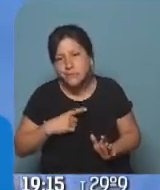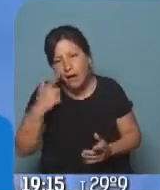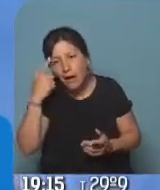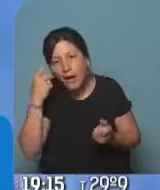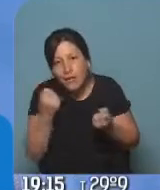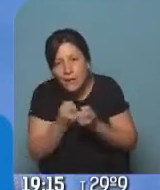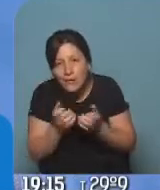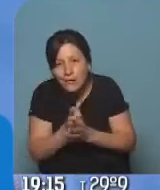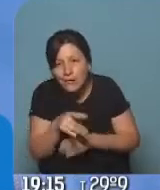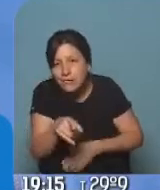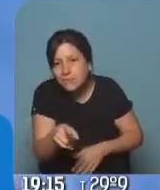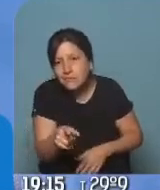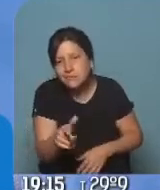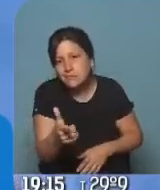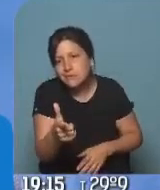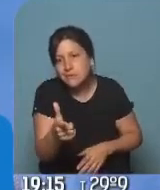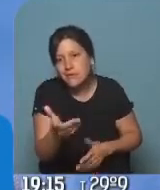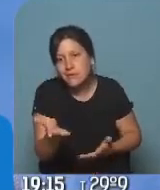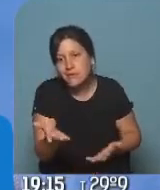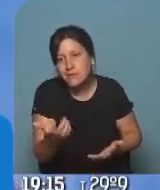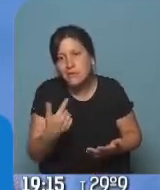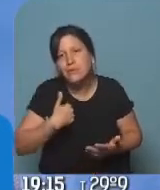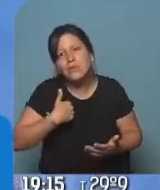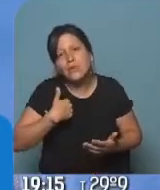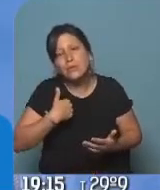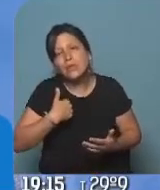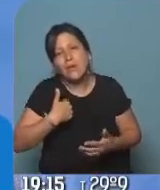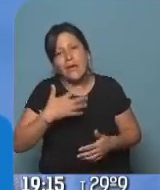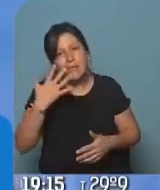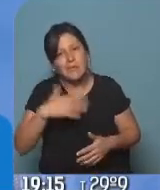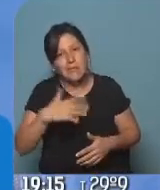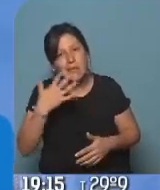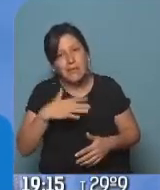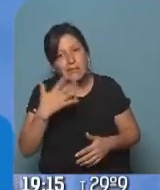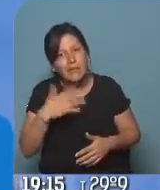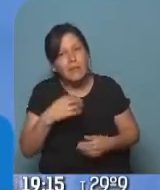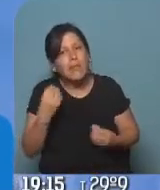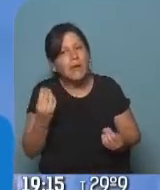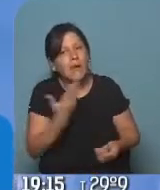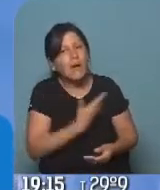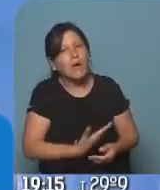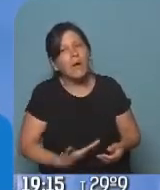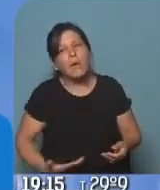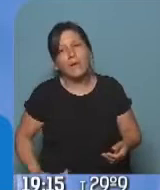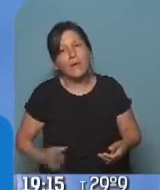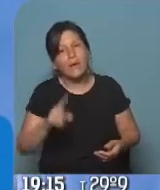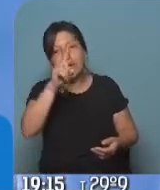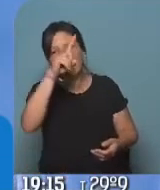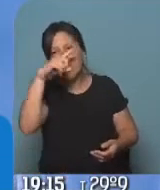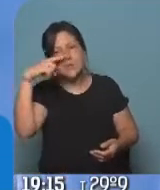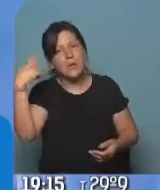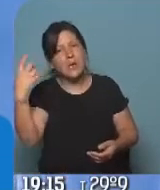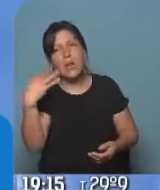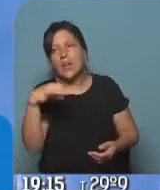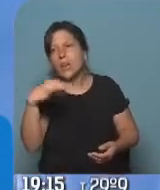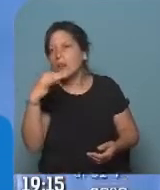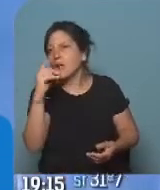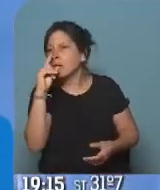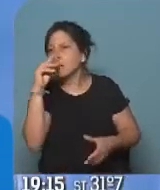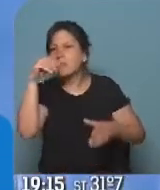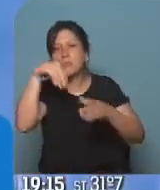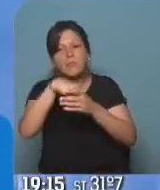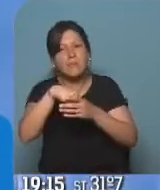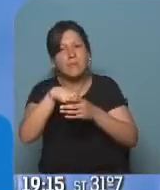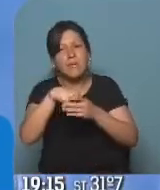acordamos esto, nosotros entendemos que el Gobierno Nacional participa activamente en el salario de los trabajadores de la